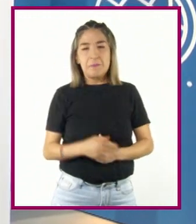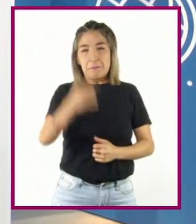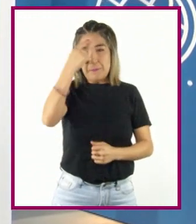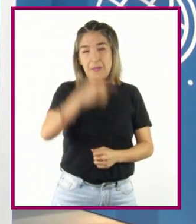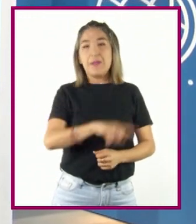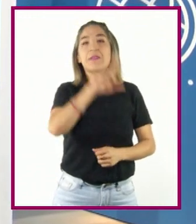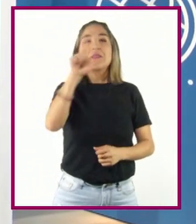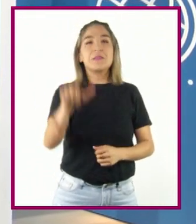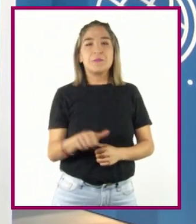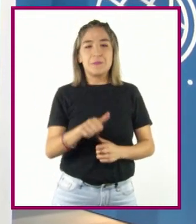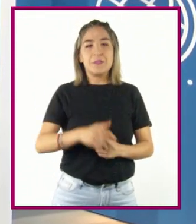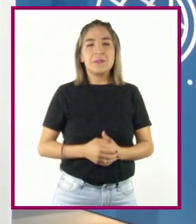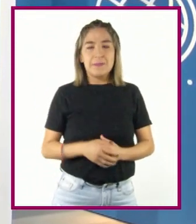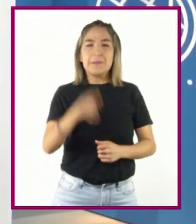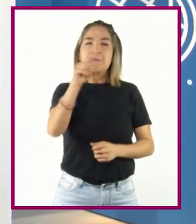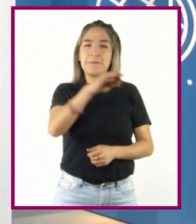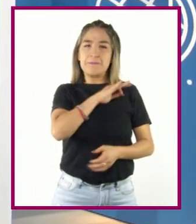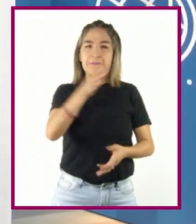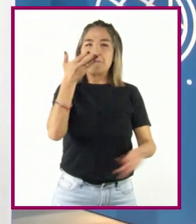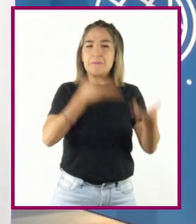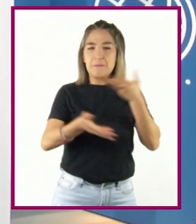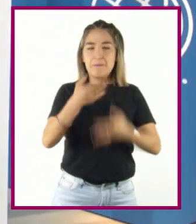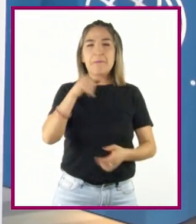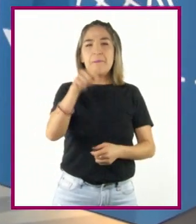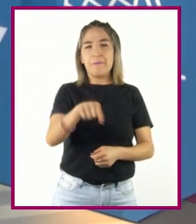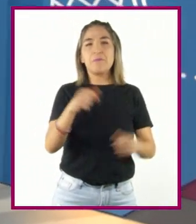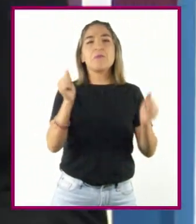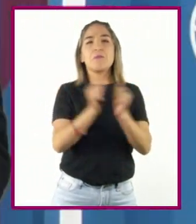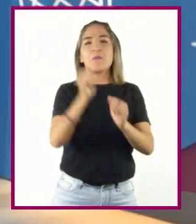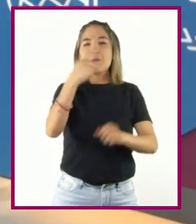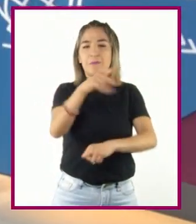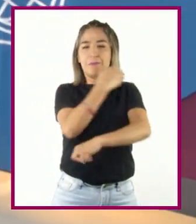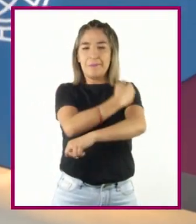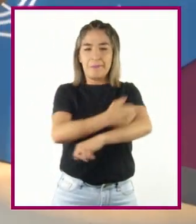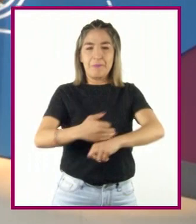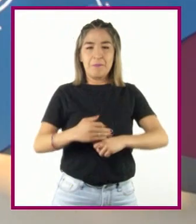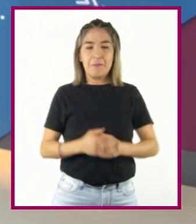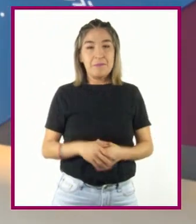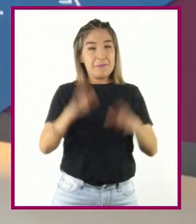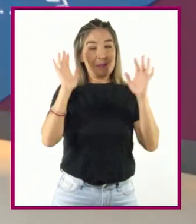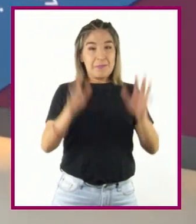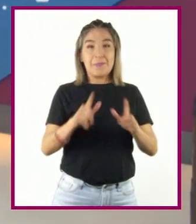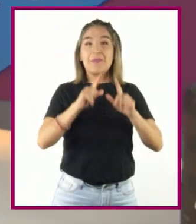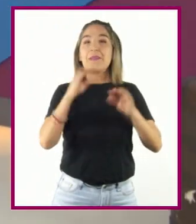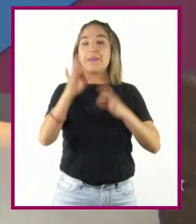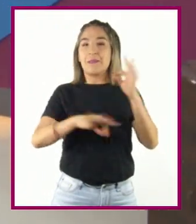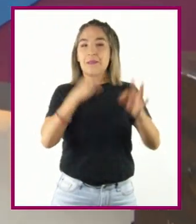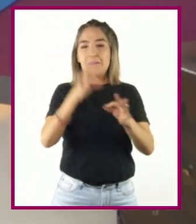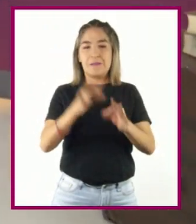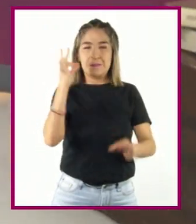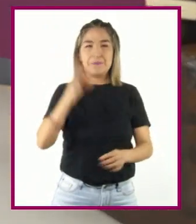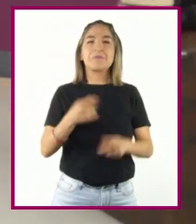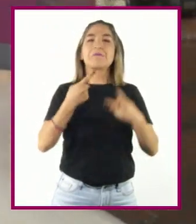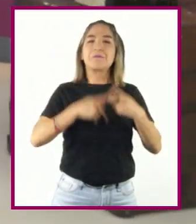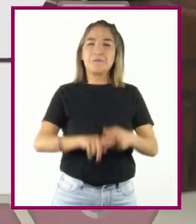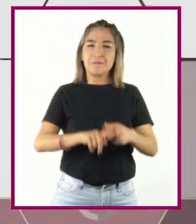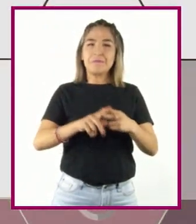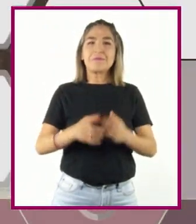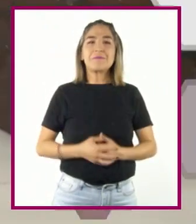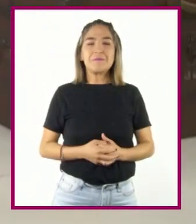que, posteriormente, puedan compartir sus avances con su familia. Si ya están listas y listos, ¡comenzamos!